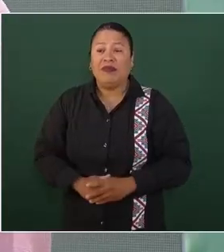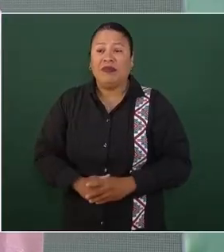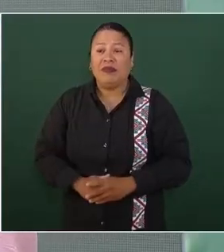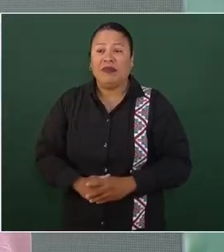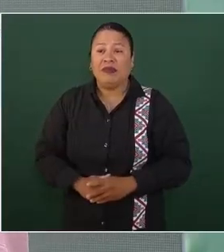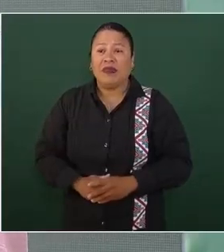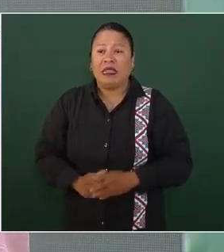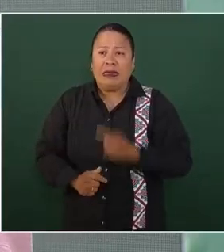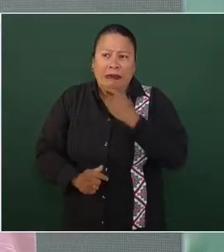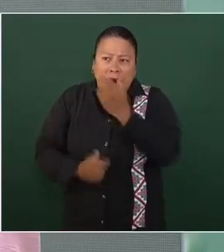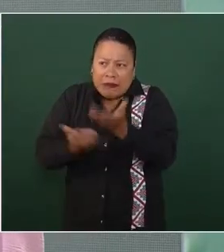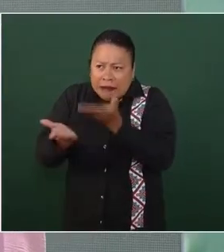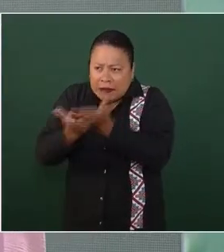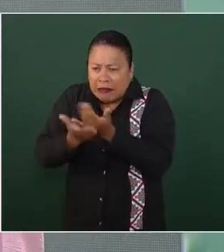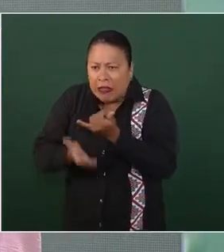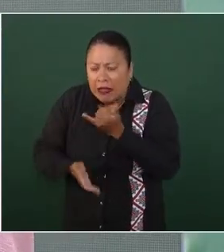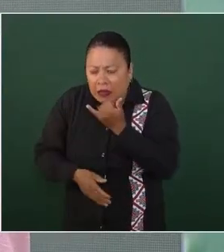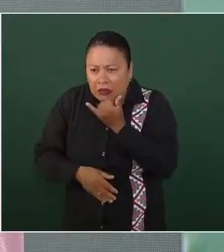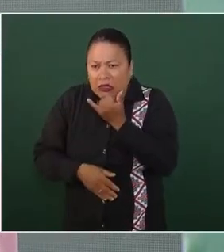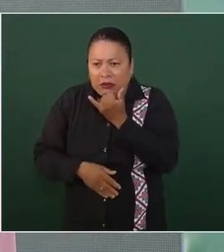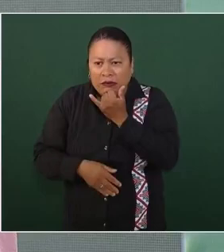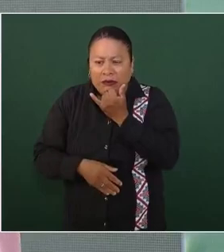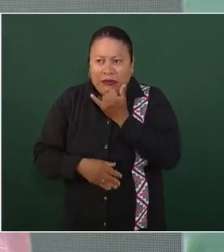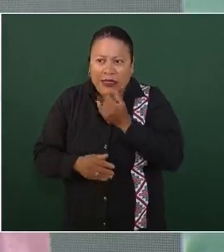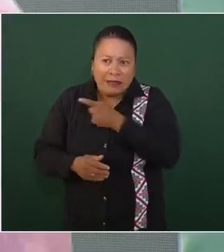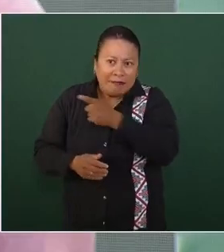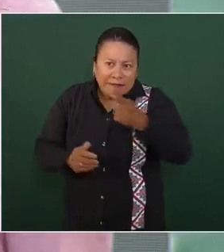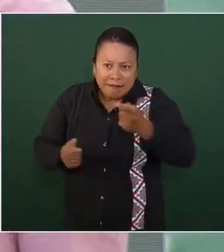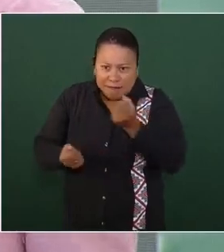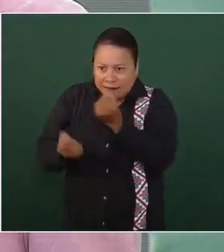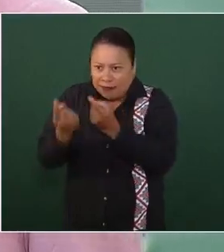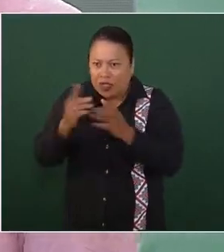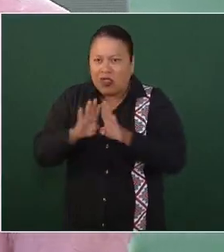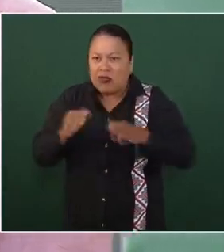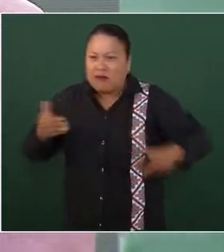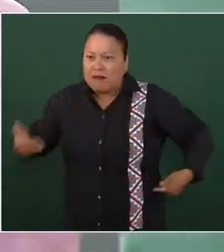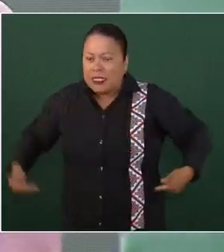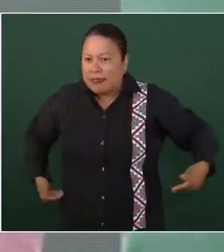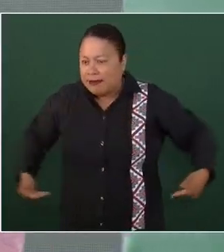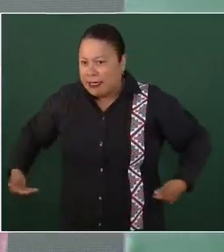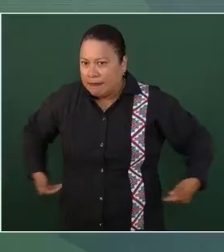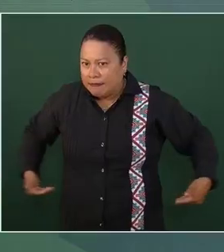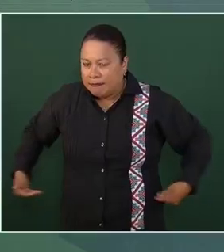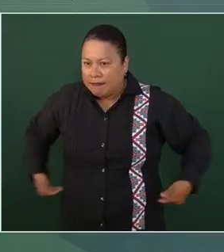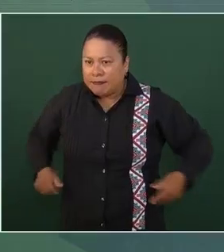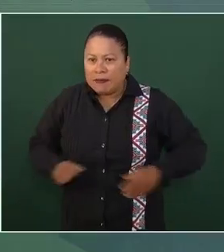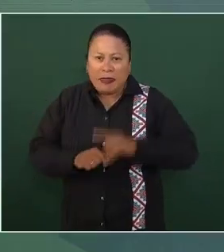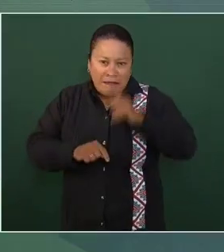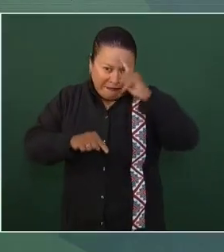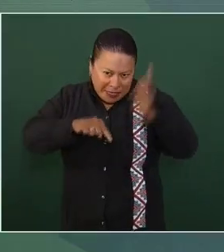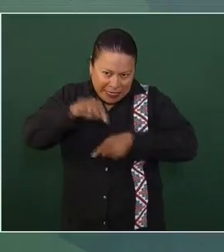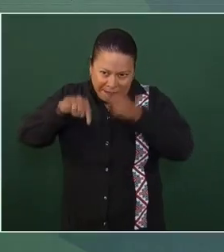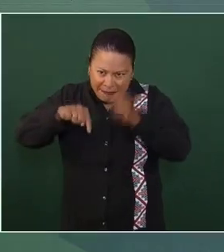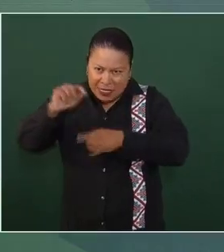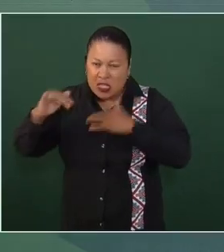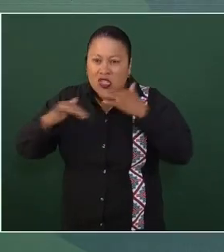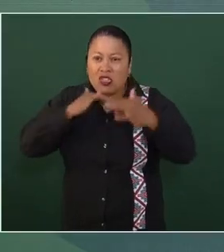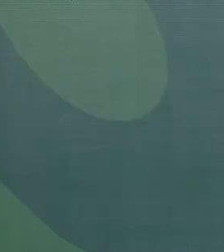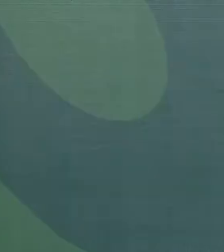ofrezco disculpas por la molestia que causa el combate a la corrupción pero